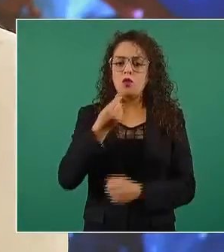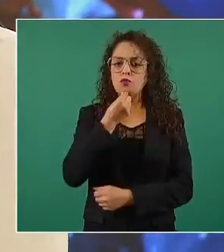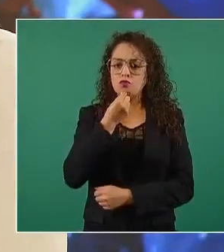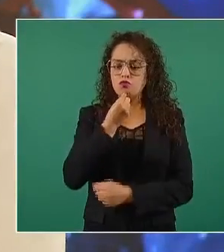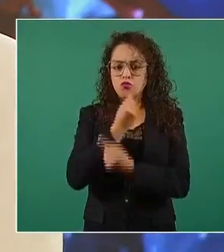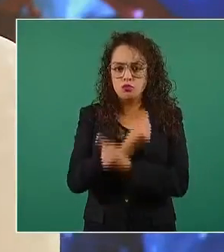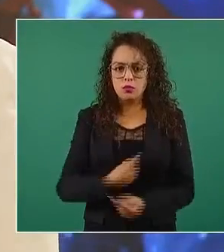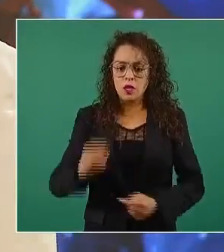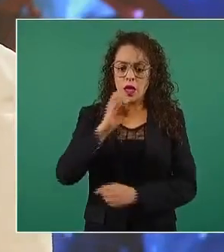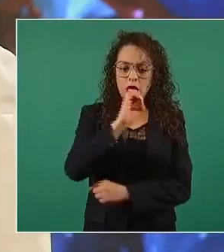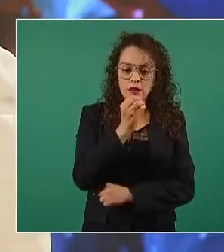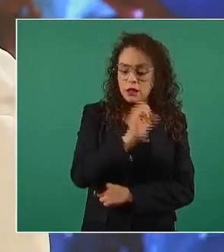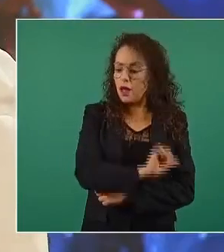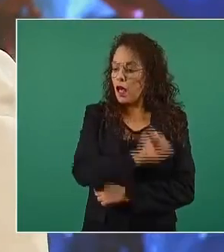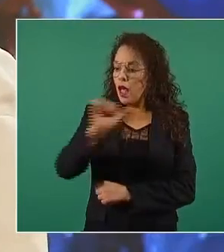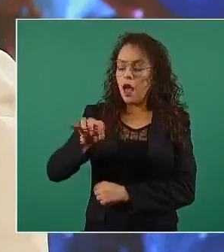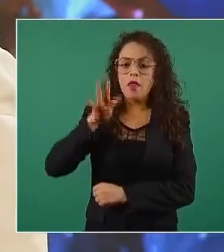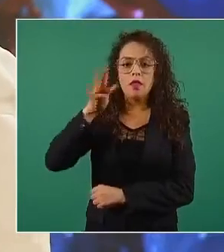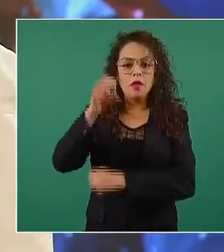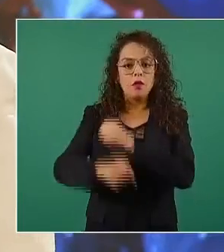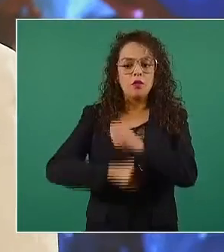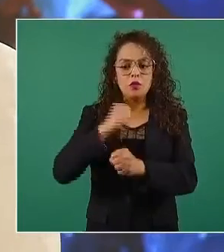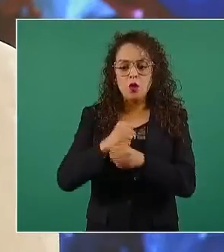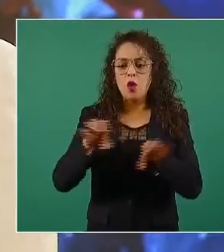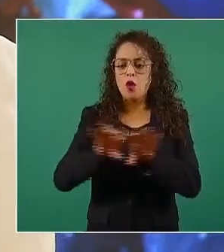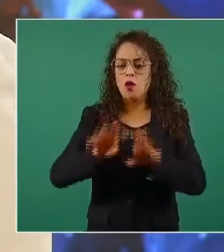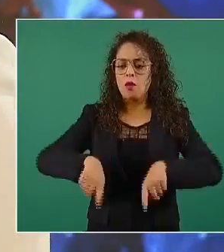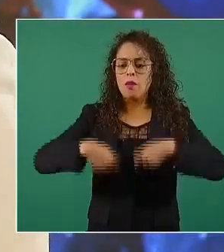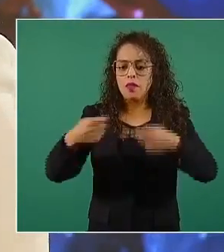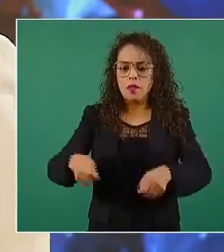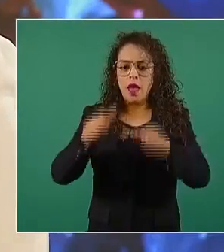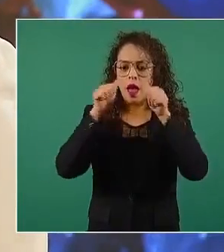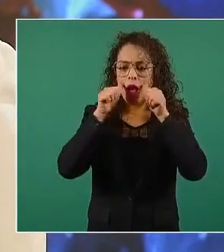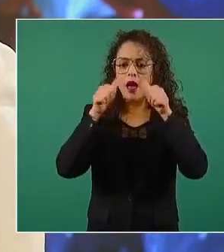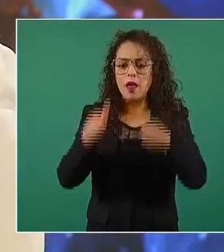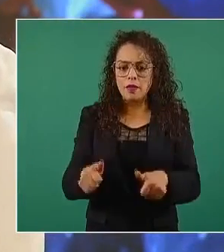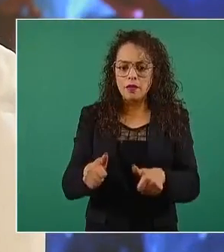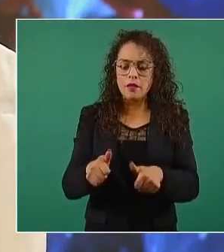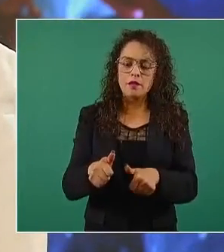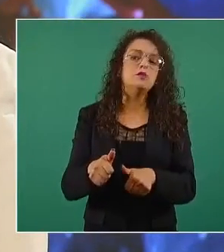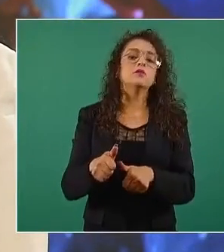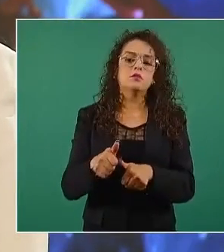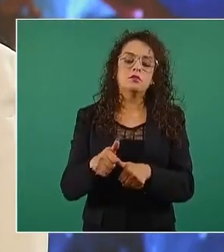años, se están atendiendo en un proceso de rehabilitación a